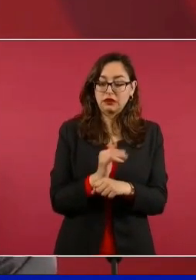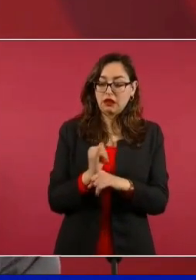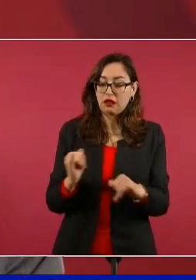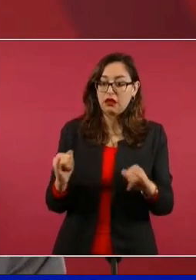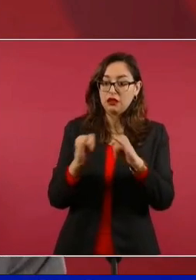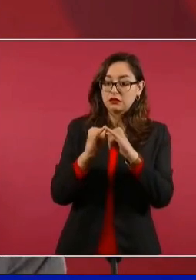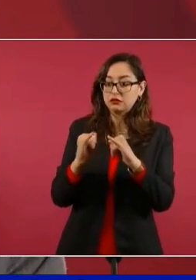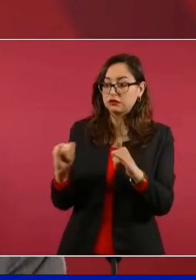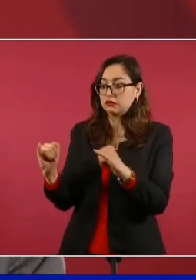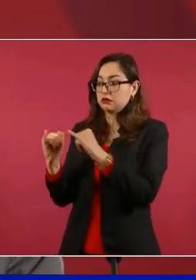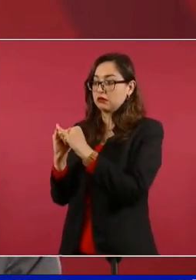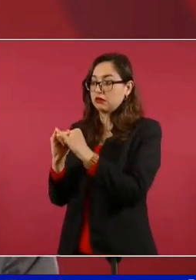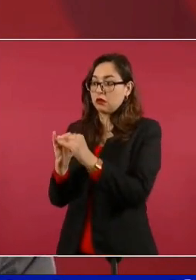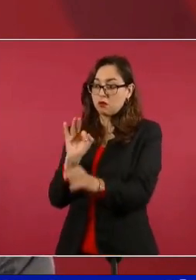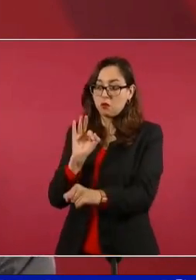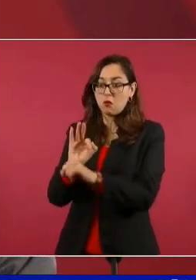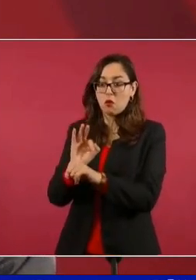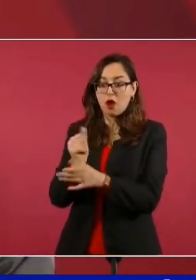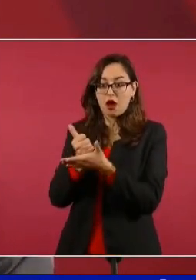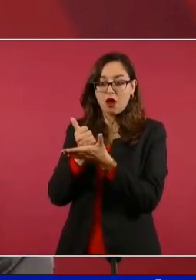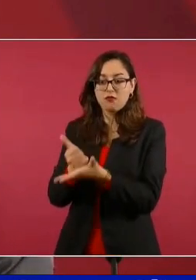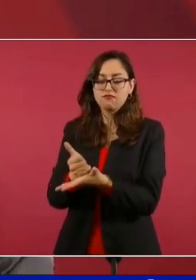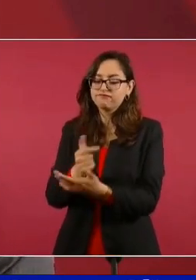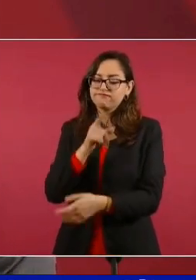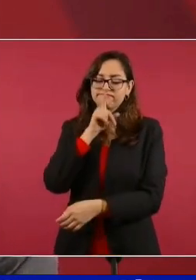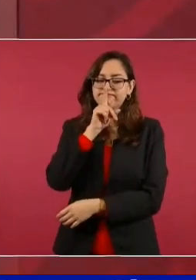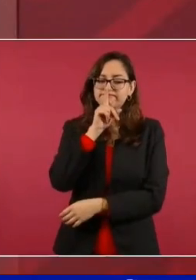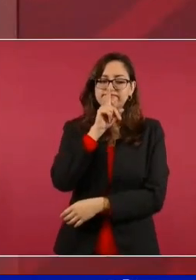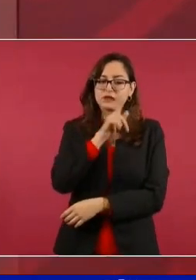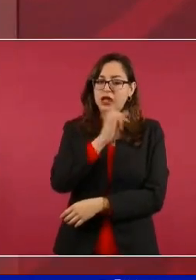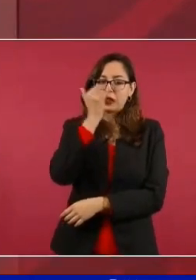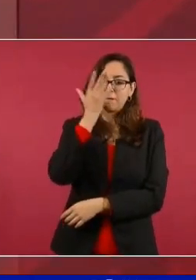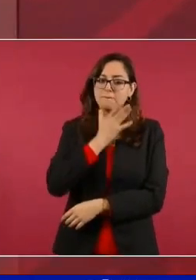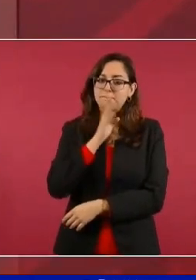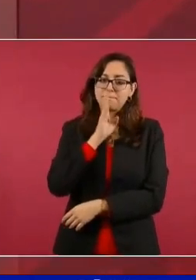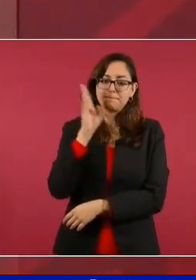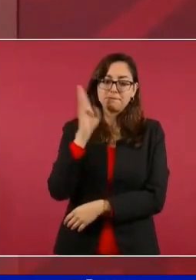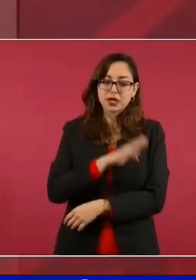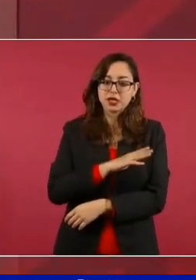a esa institución, la debilita.